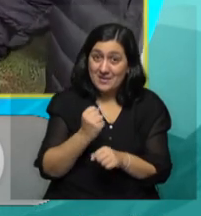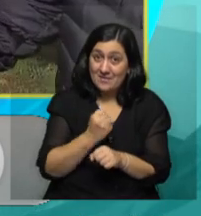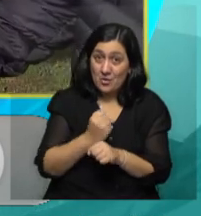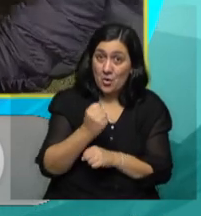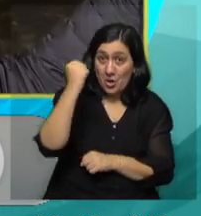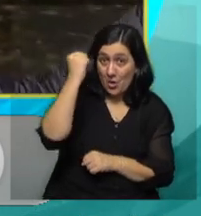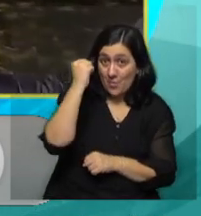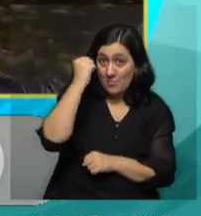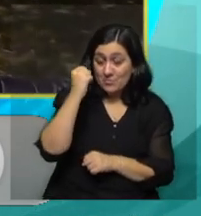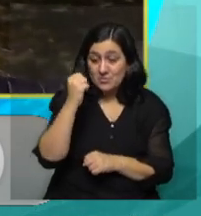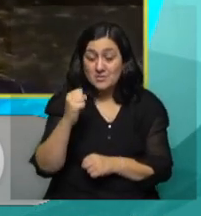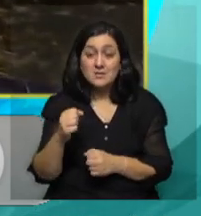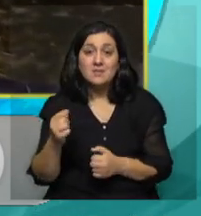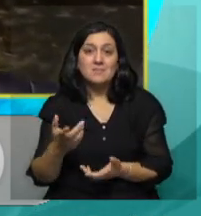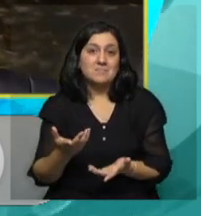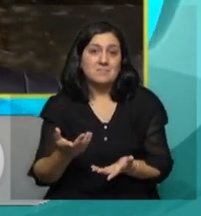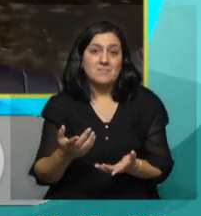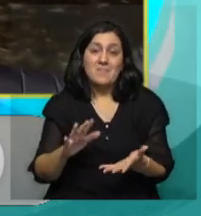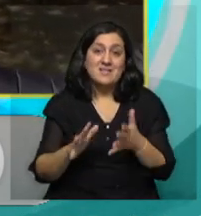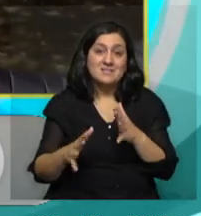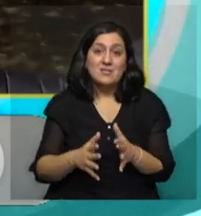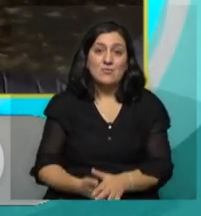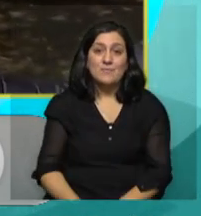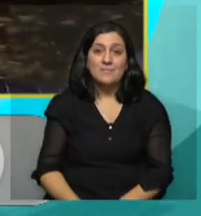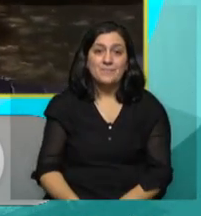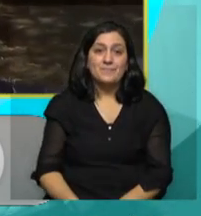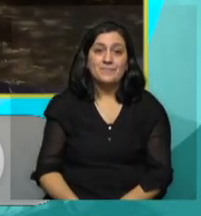también discernir que estamos hablando de las mismas cosas, ¿no?